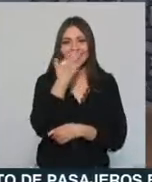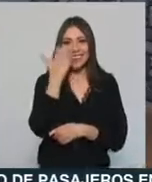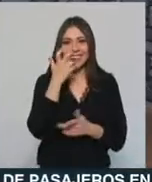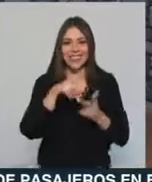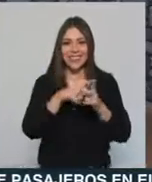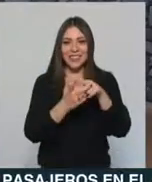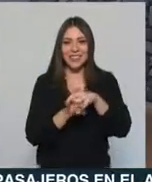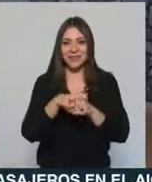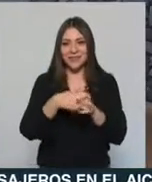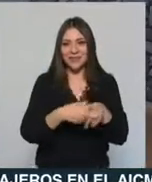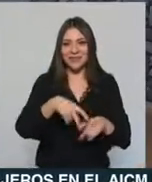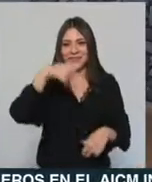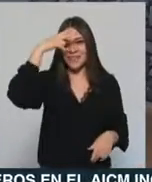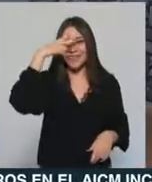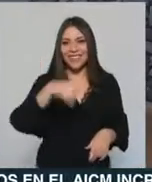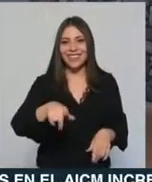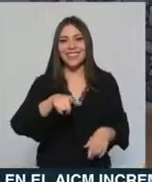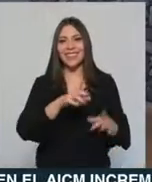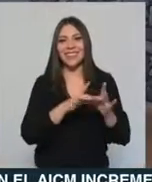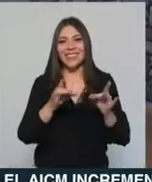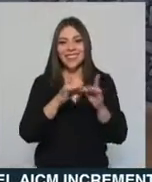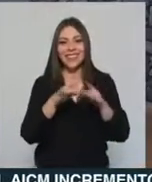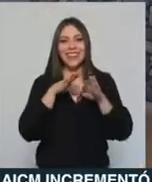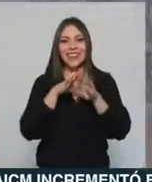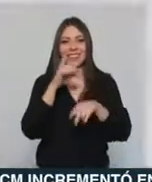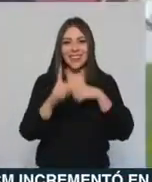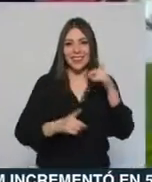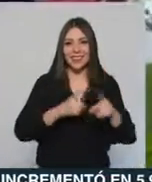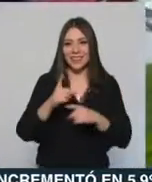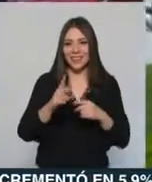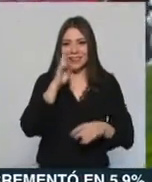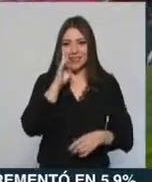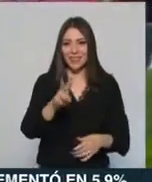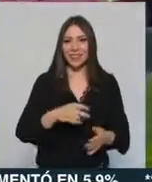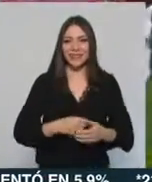Pero también tenemos más información y vamos con el mundo deportivo. Adelante.